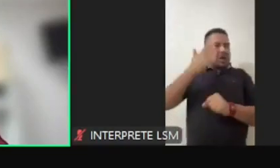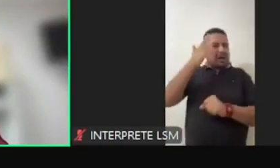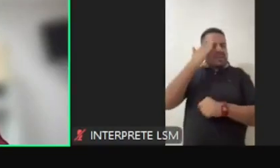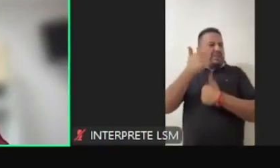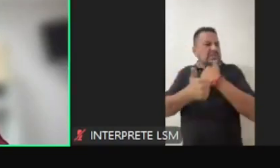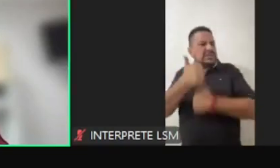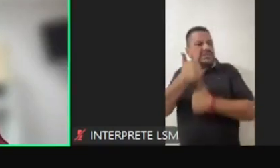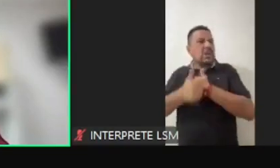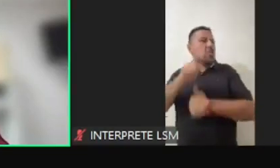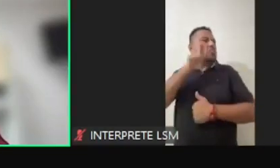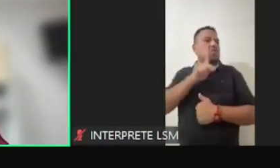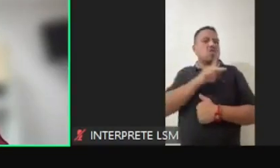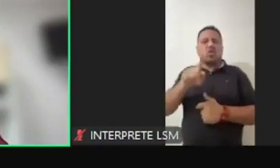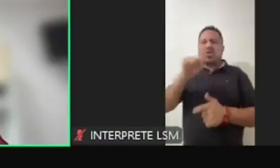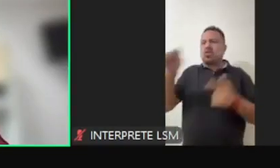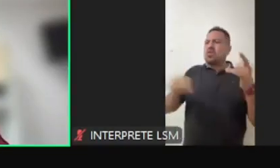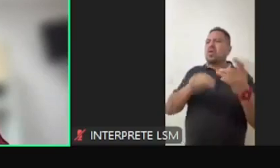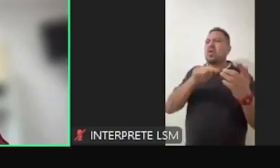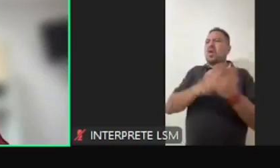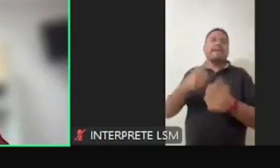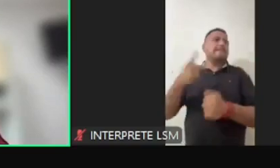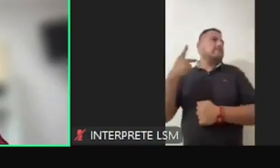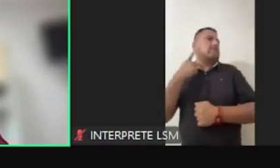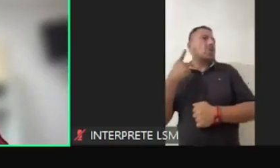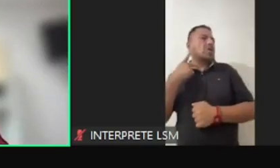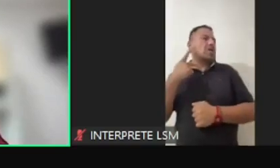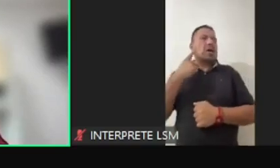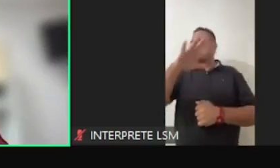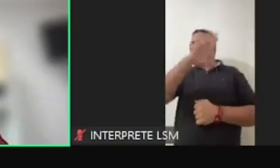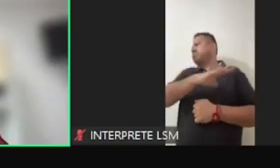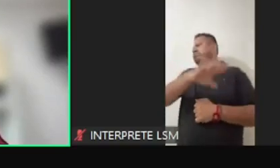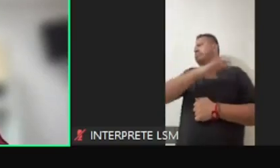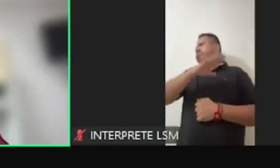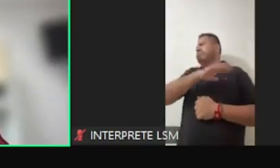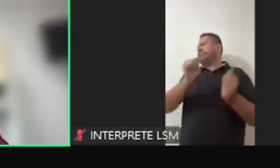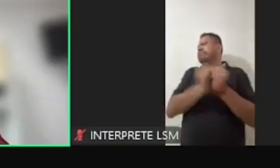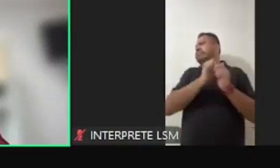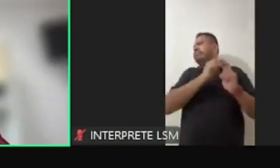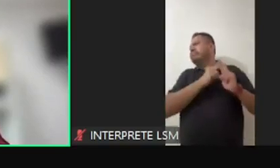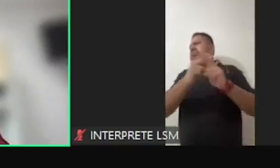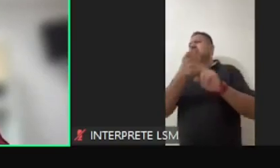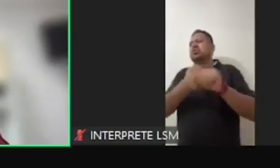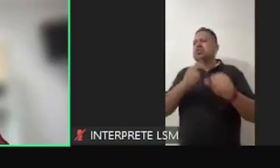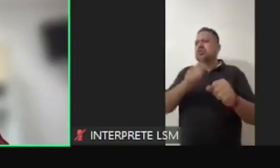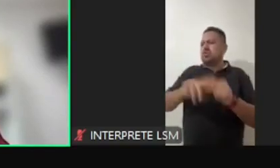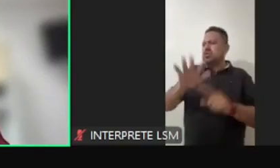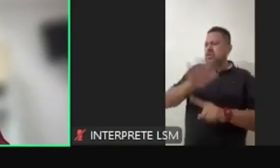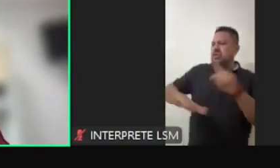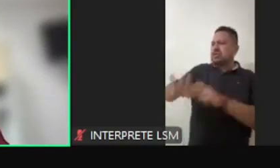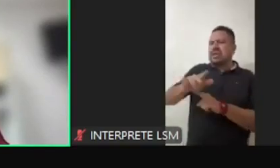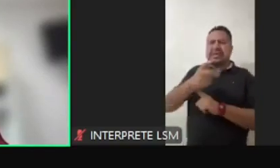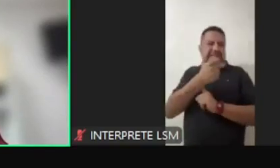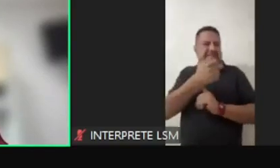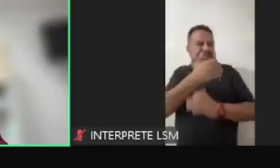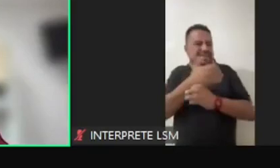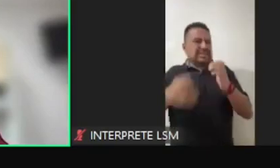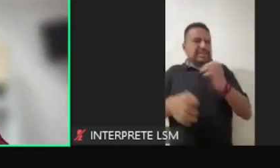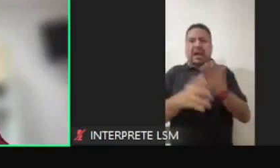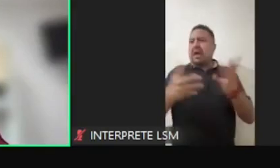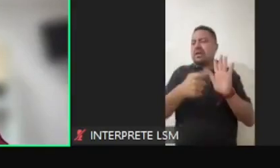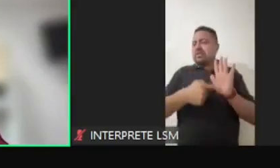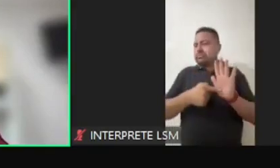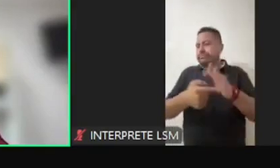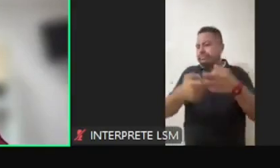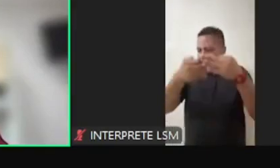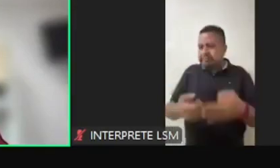mujeres en los espacios políticos al negar su papel activo en la sociedad y política circunstancias que hacen evidente que